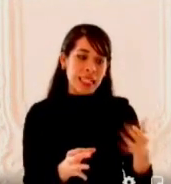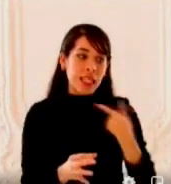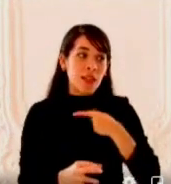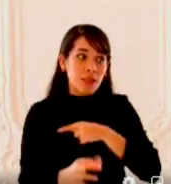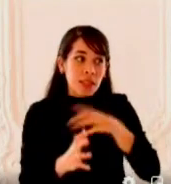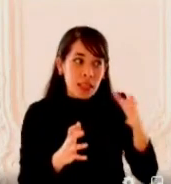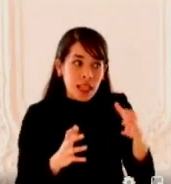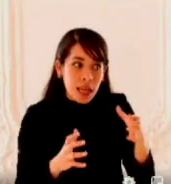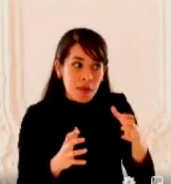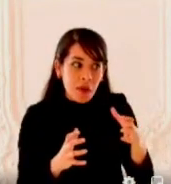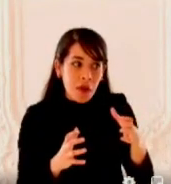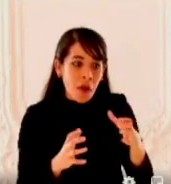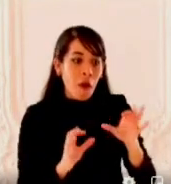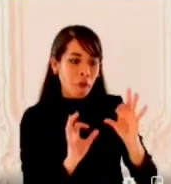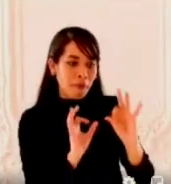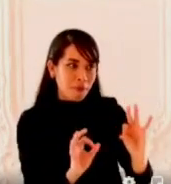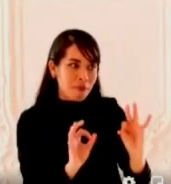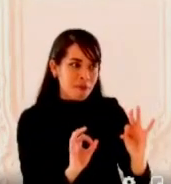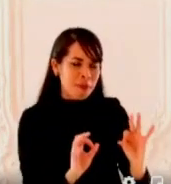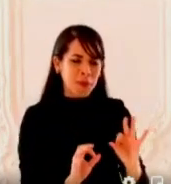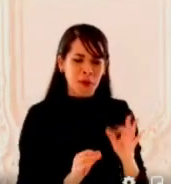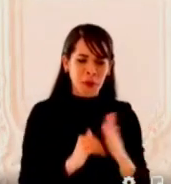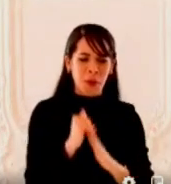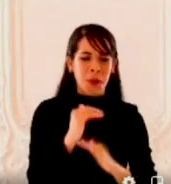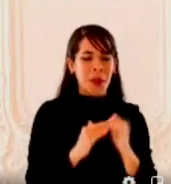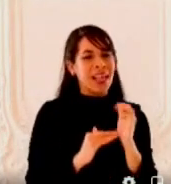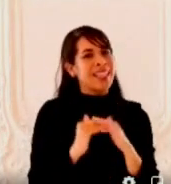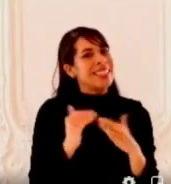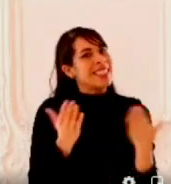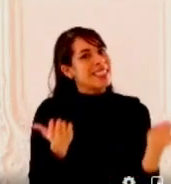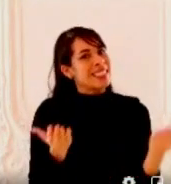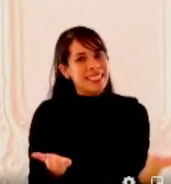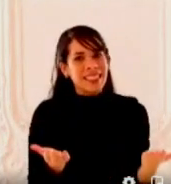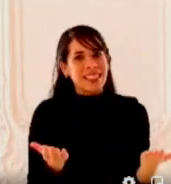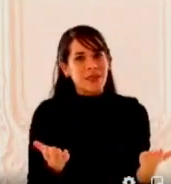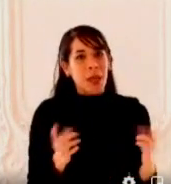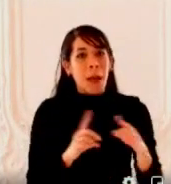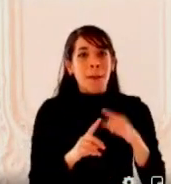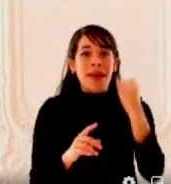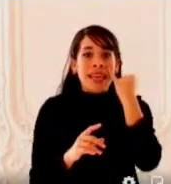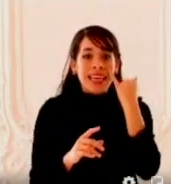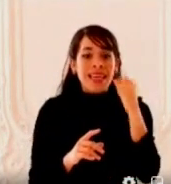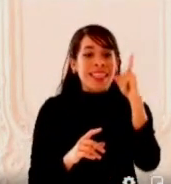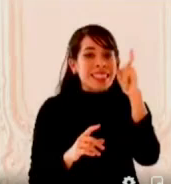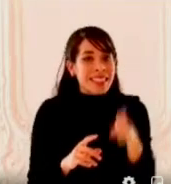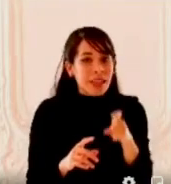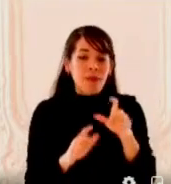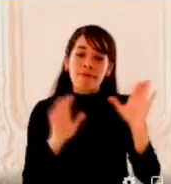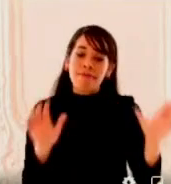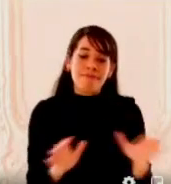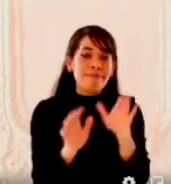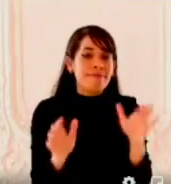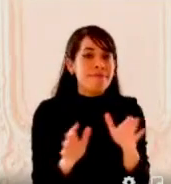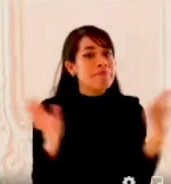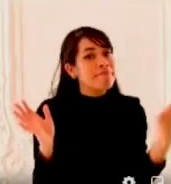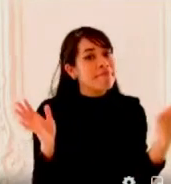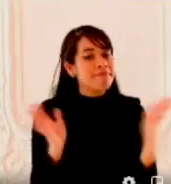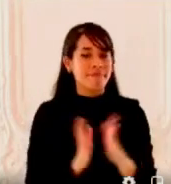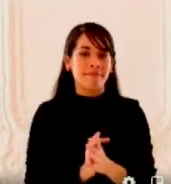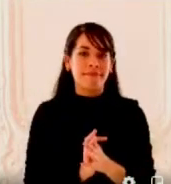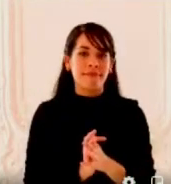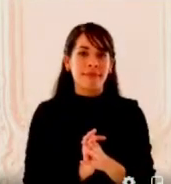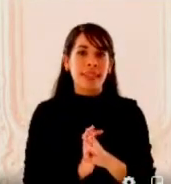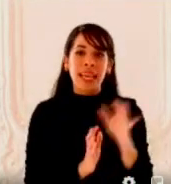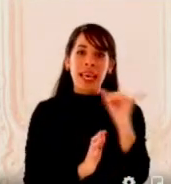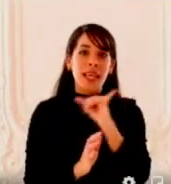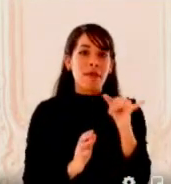Y si tienen el poder legal de hacerlo, pues hay que acatarla. O sea, es tan sencillo como eso. Esto es una sociedad de ley y orden. Y